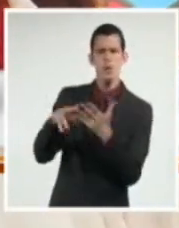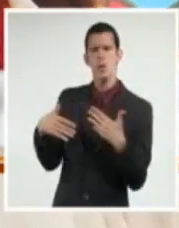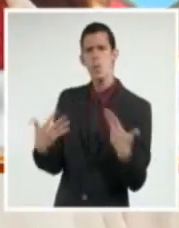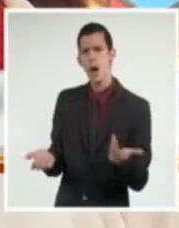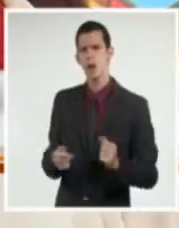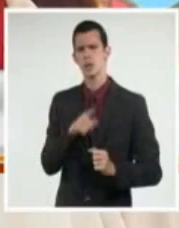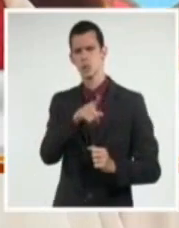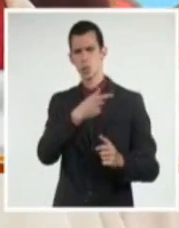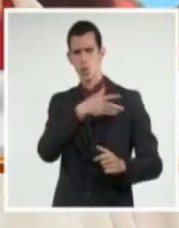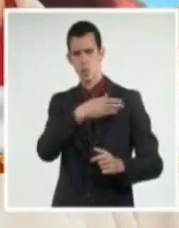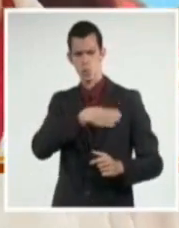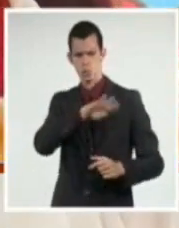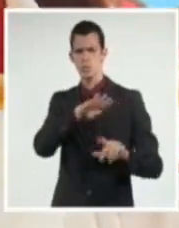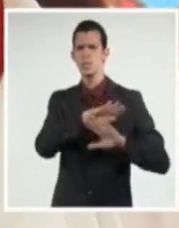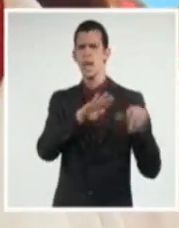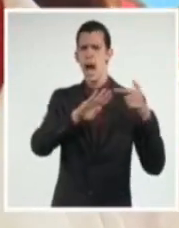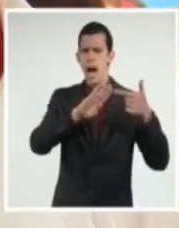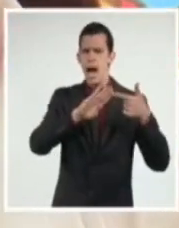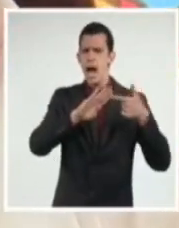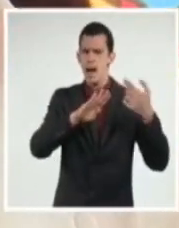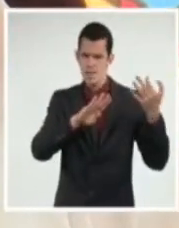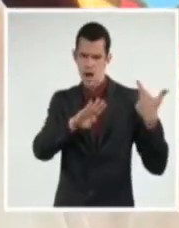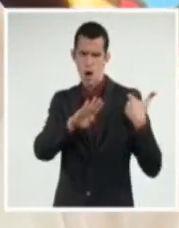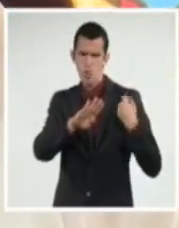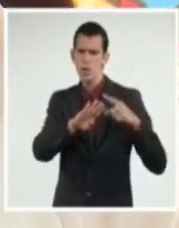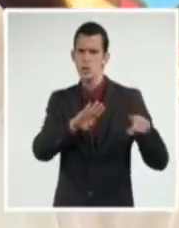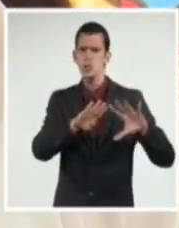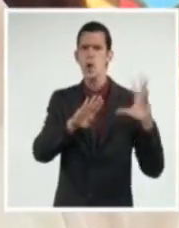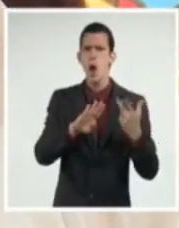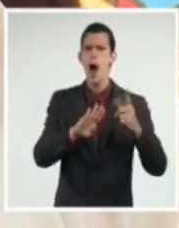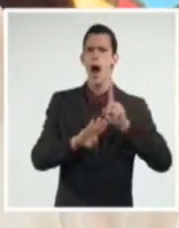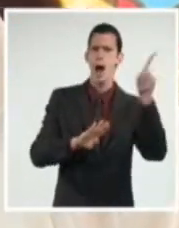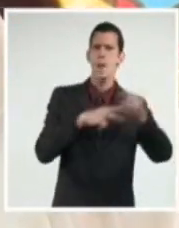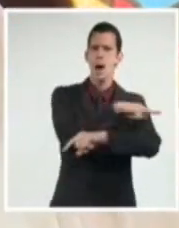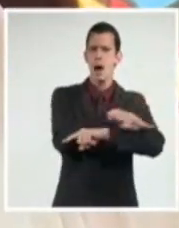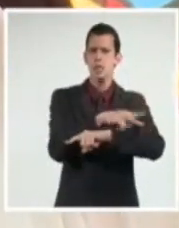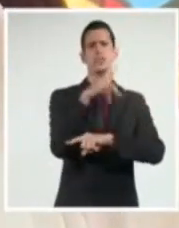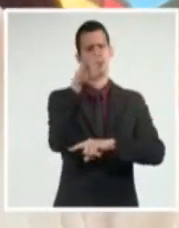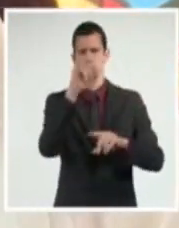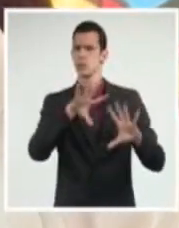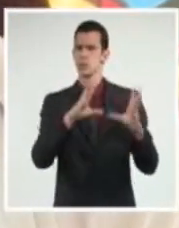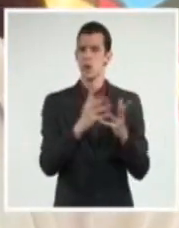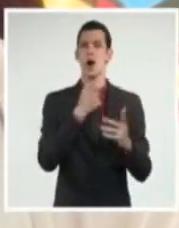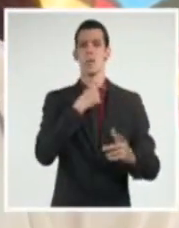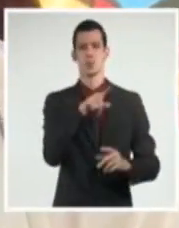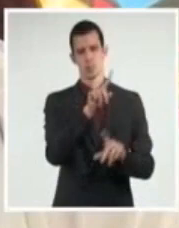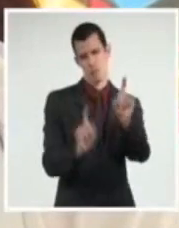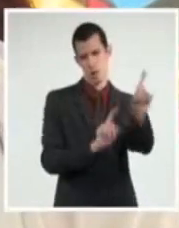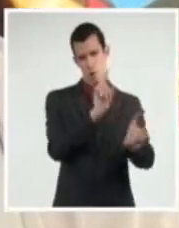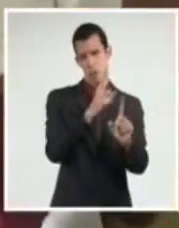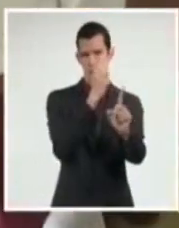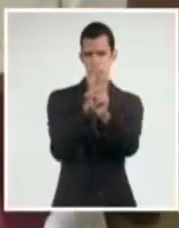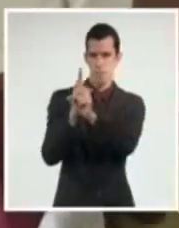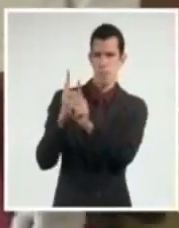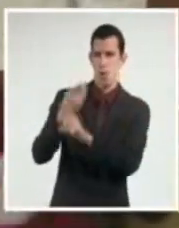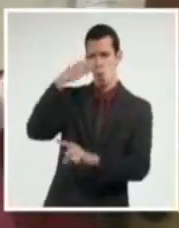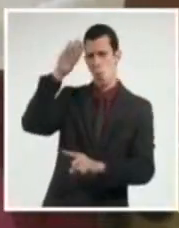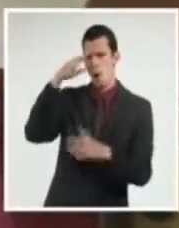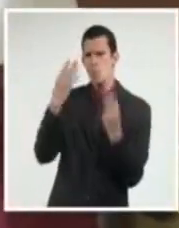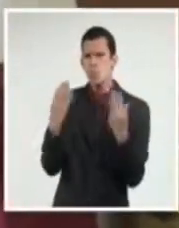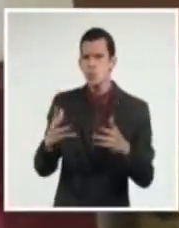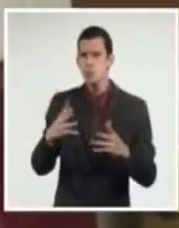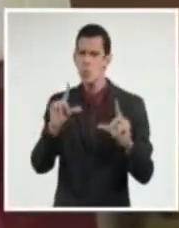por las que han pasado, para tener en cuenta todo el recorrido y los contactos que han tenido hasta que lleguen a nuestra institución. Las